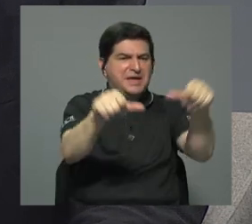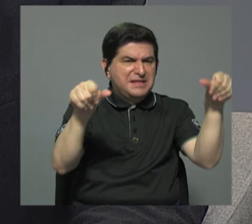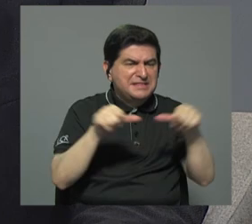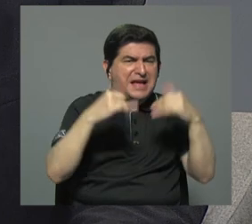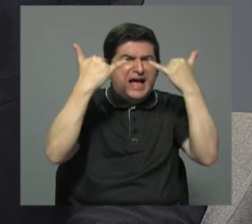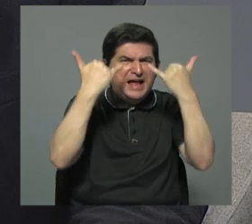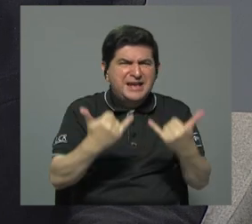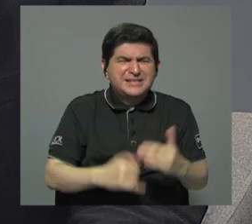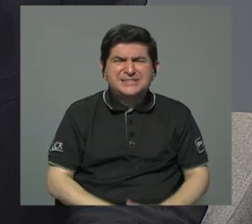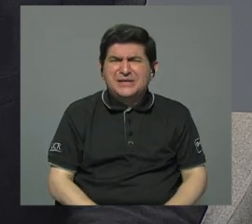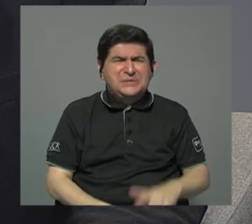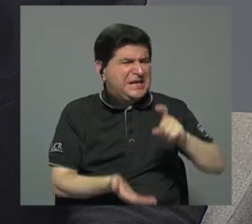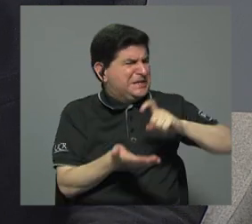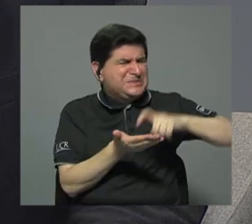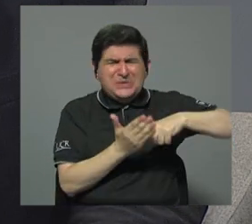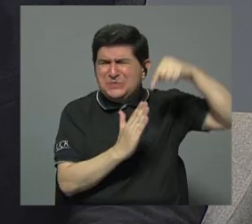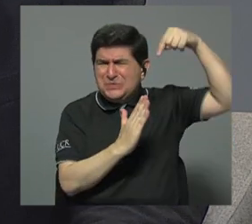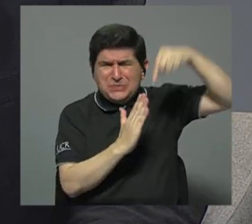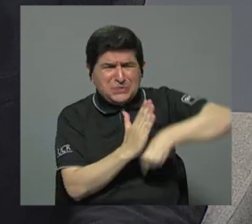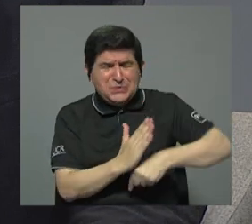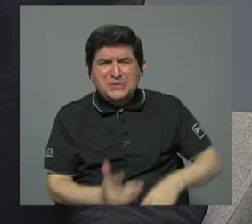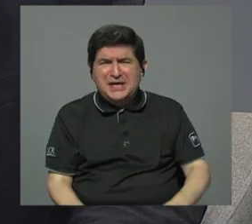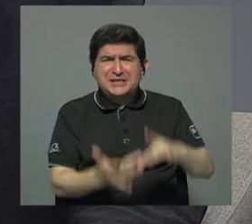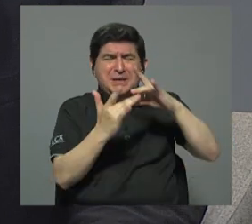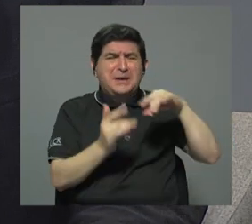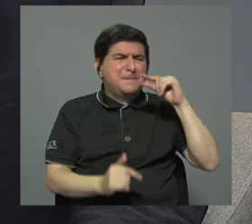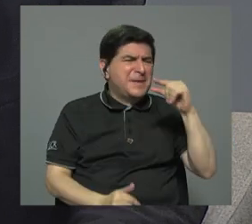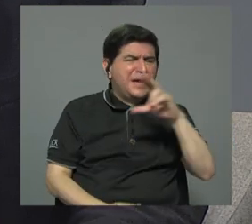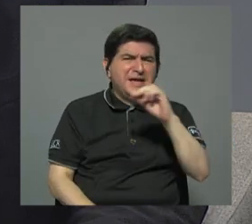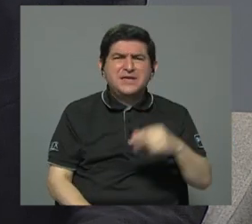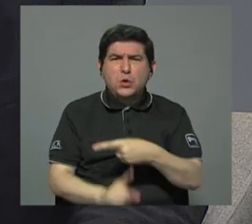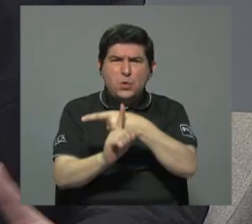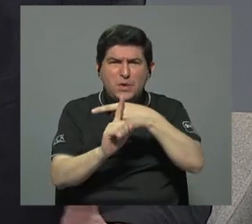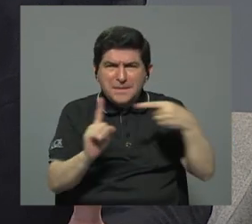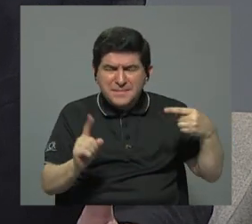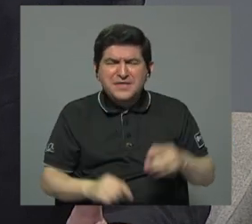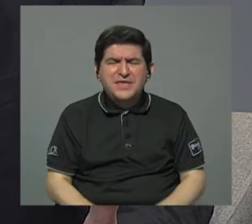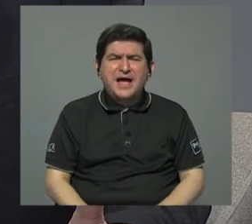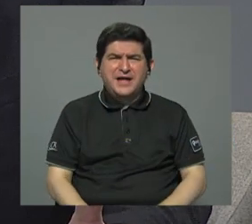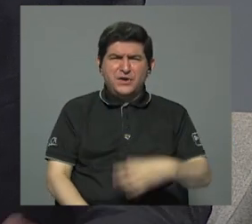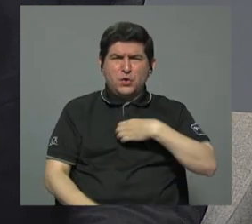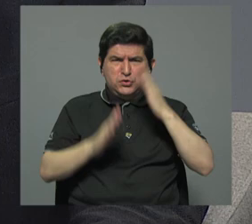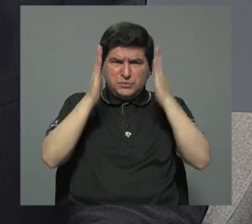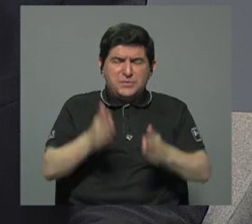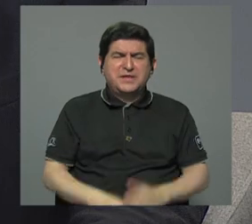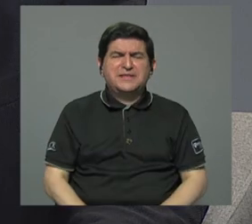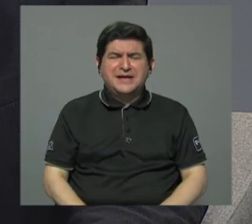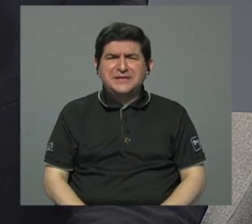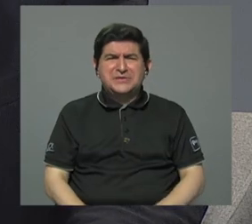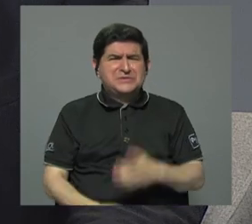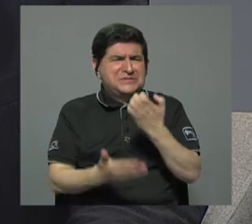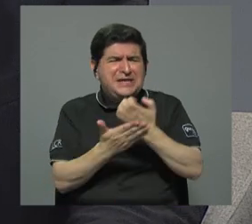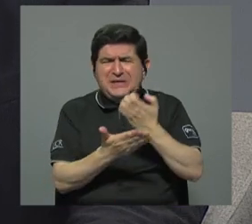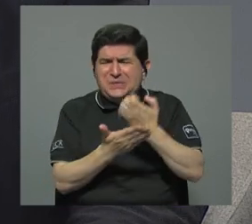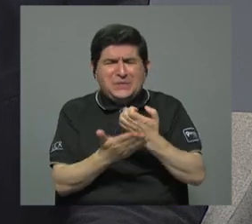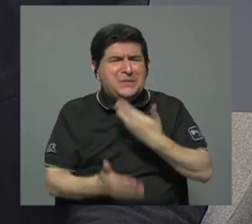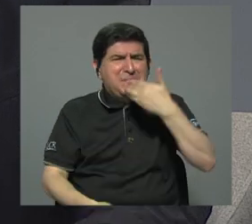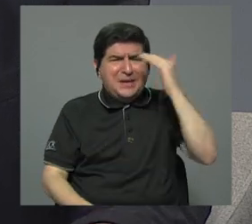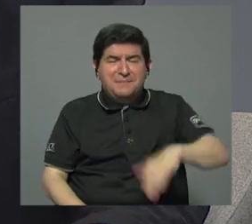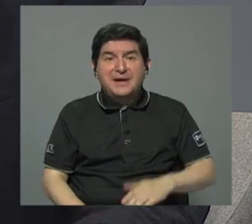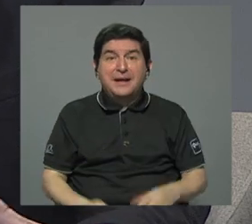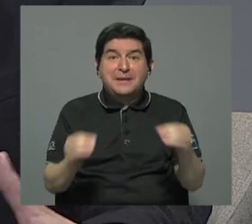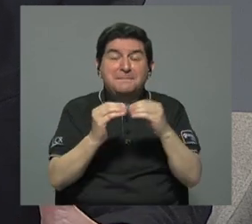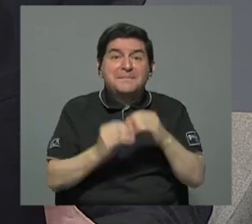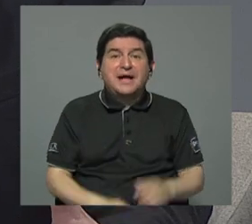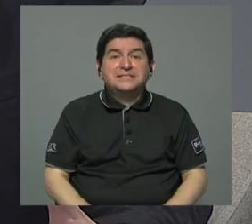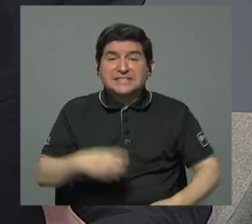están profundamente endeudados, especialmente los pequeños y medianos propietarios que están arruinados y que se terminaron de arruinar en la crisis fiscal. Y hay una